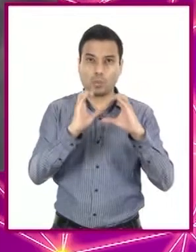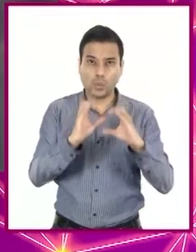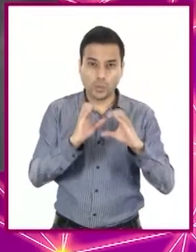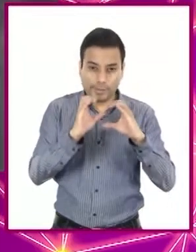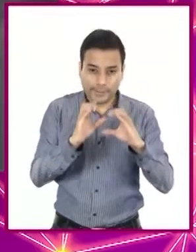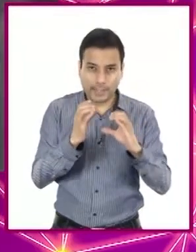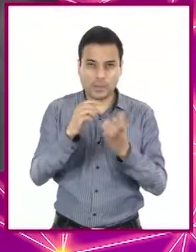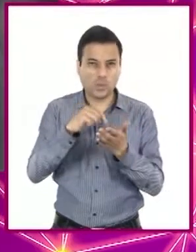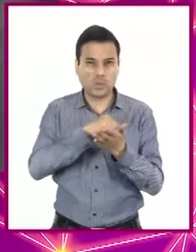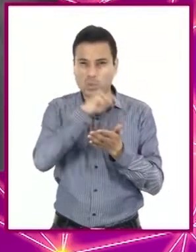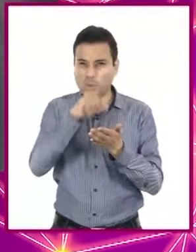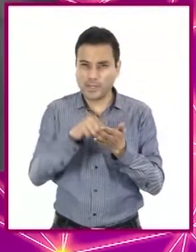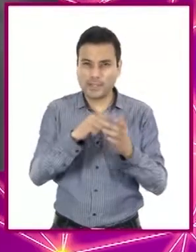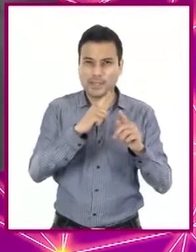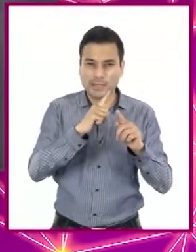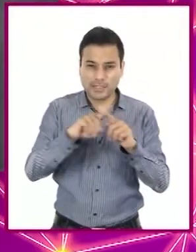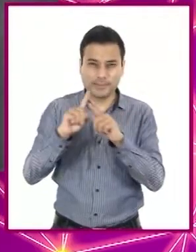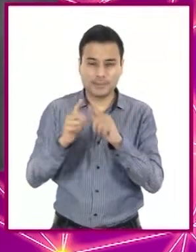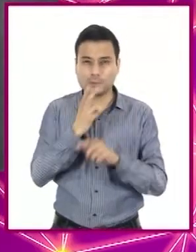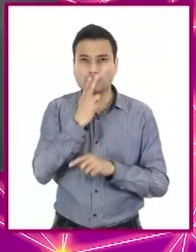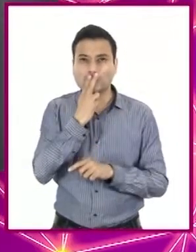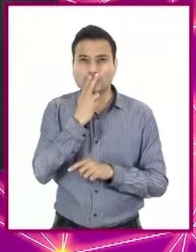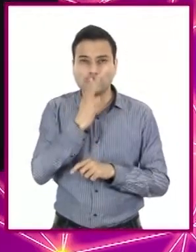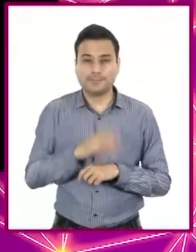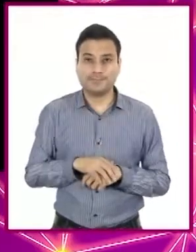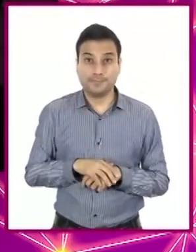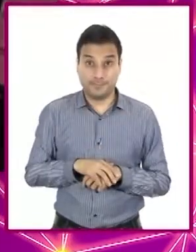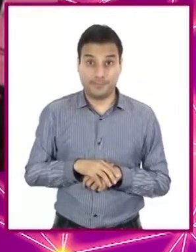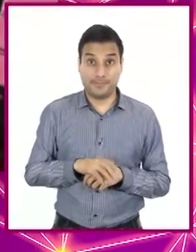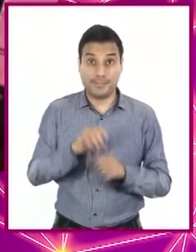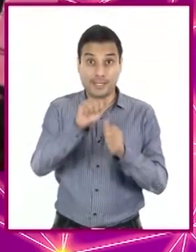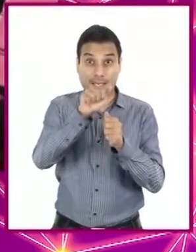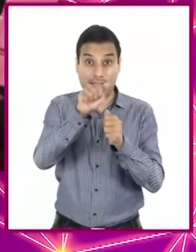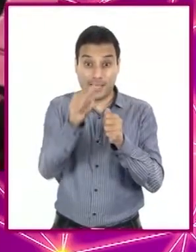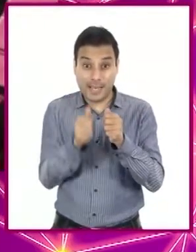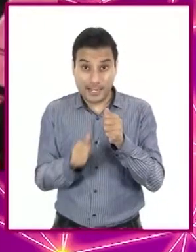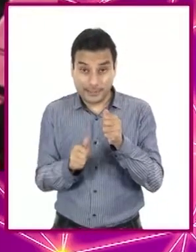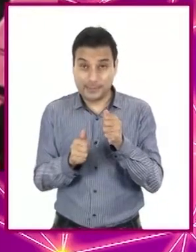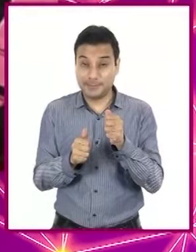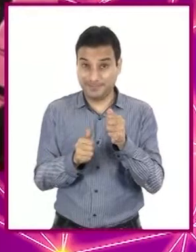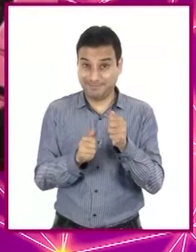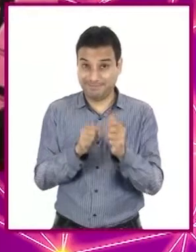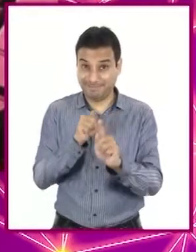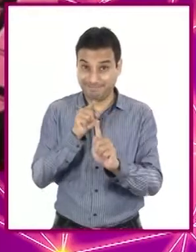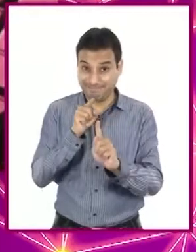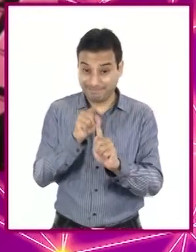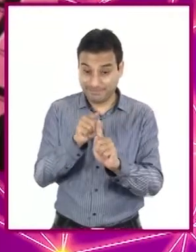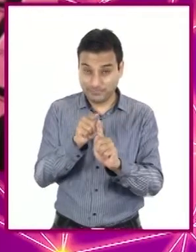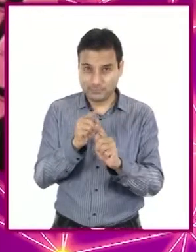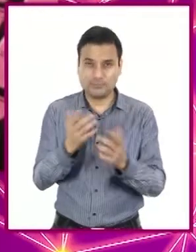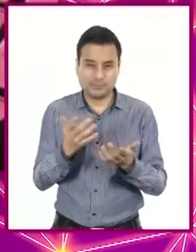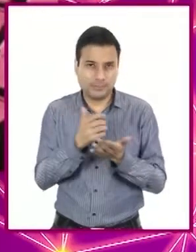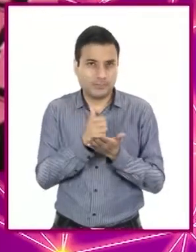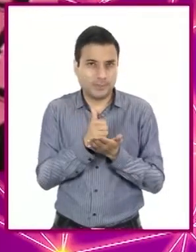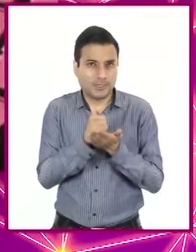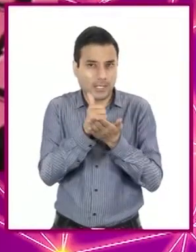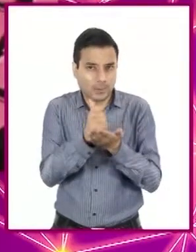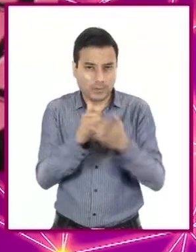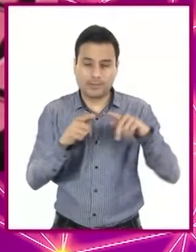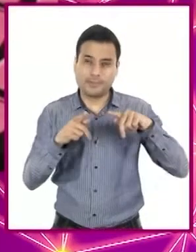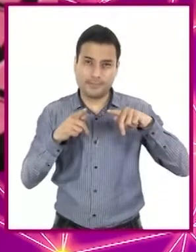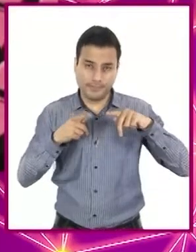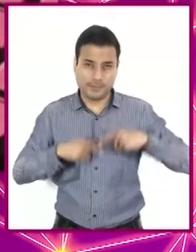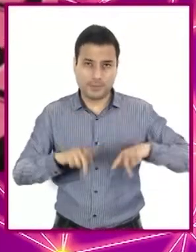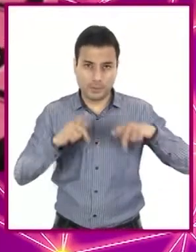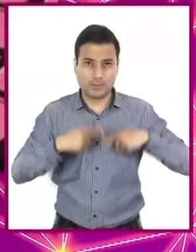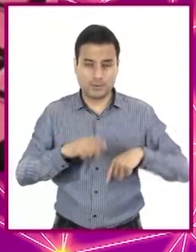en los que interactuamos. En este sentido, el arte y el ejercicio artístico en los espacios públicos permiten un sinnúmero de